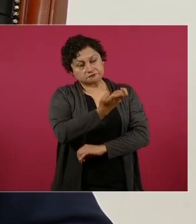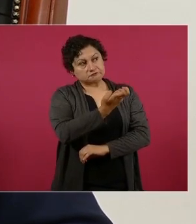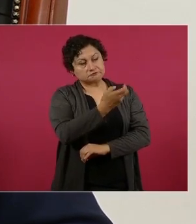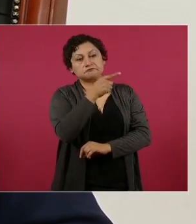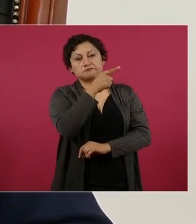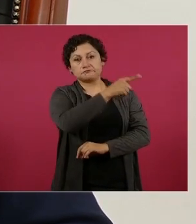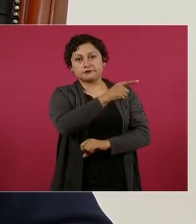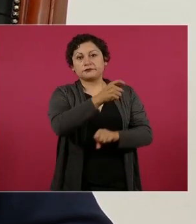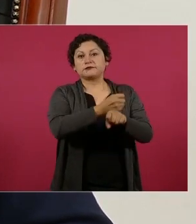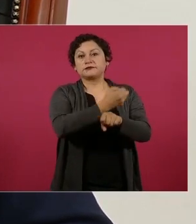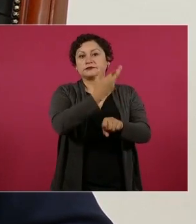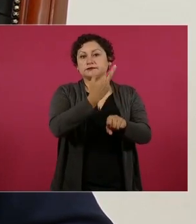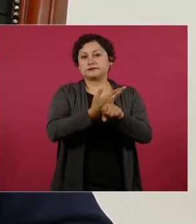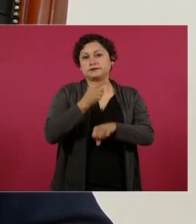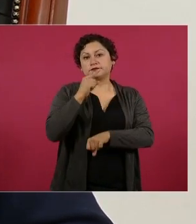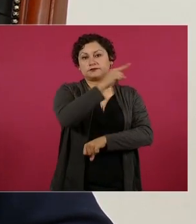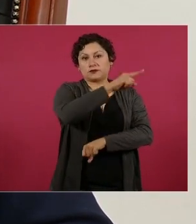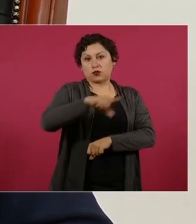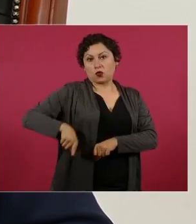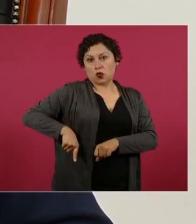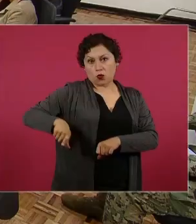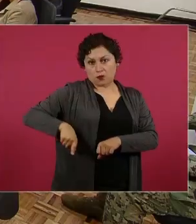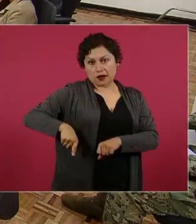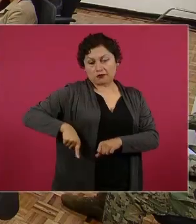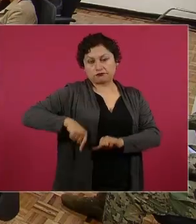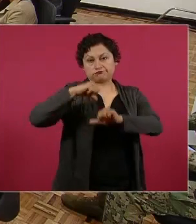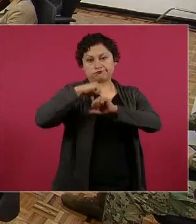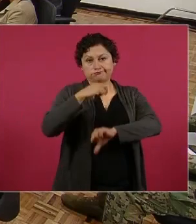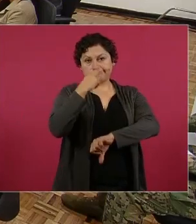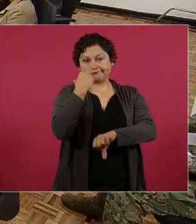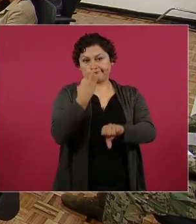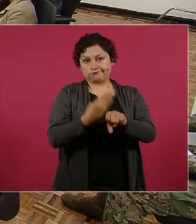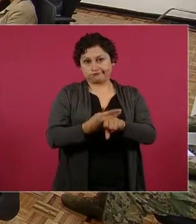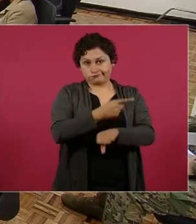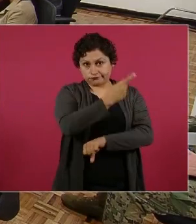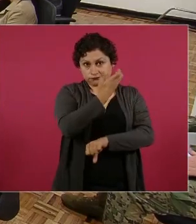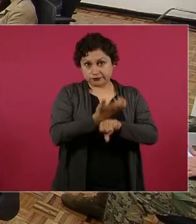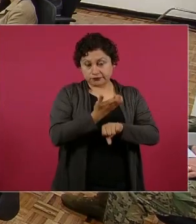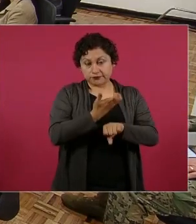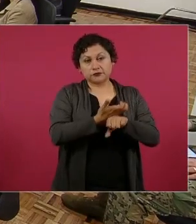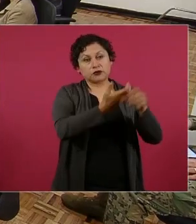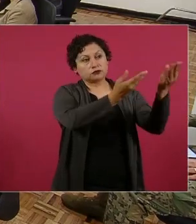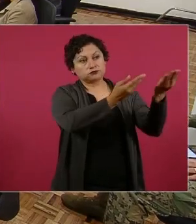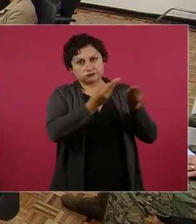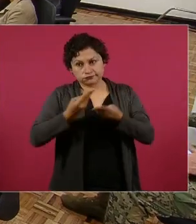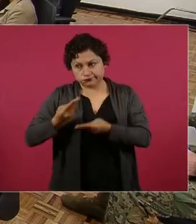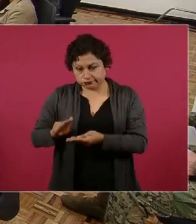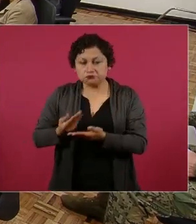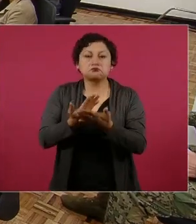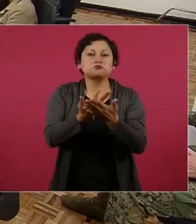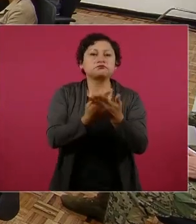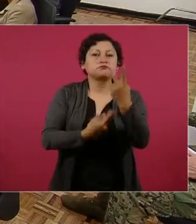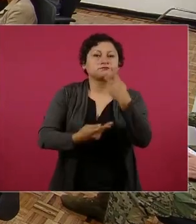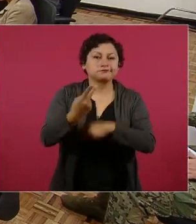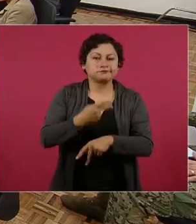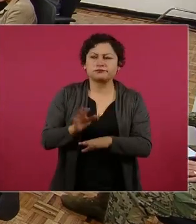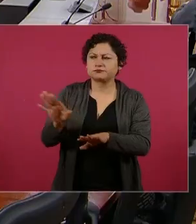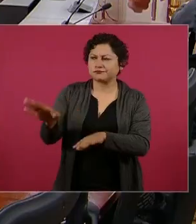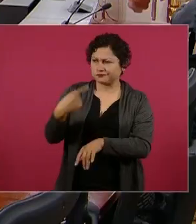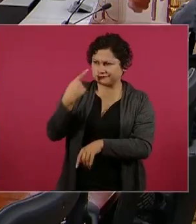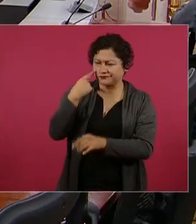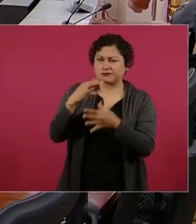secretario del Departamento de Estado del gobierno de Estados Unidos. ¿Por qué no comentas, de favor? ¿Y qué